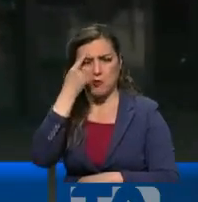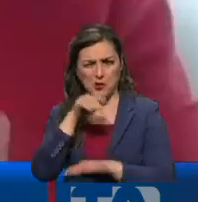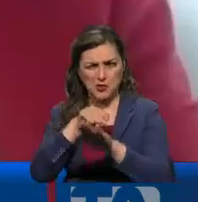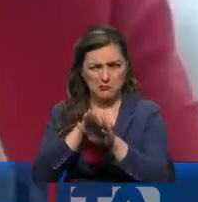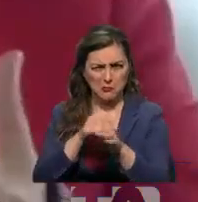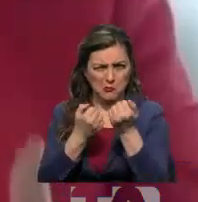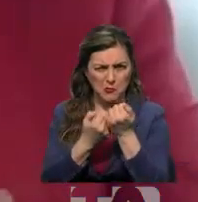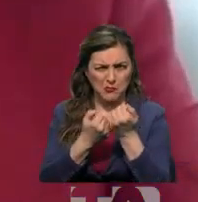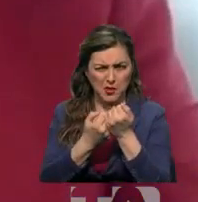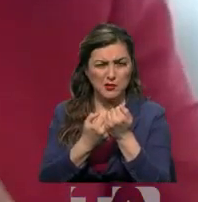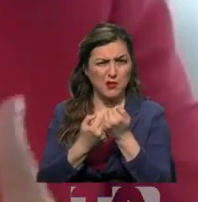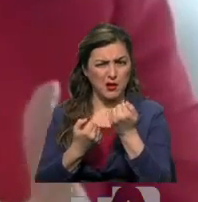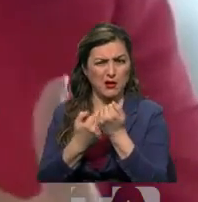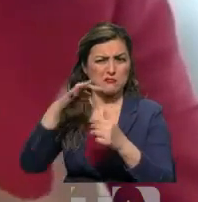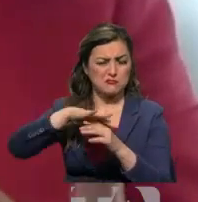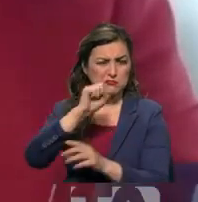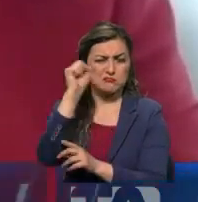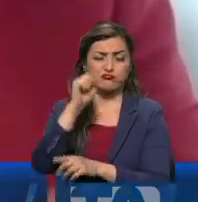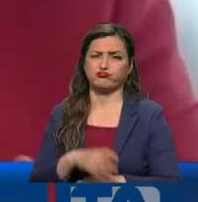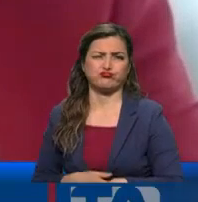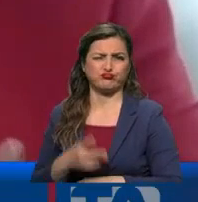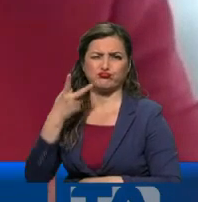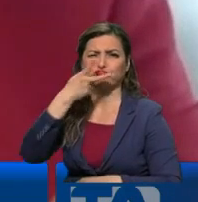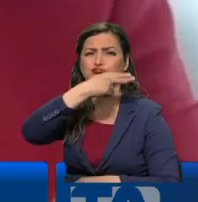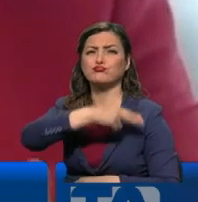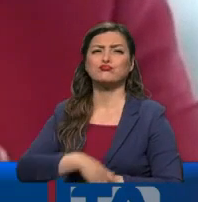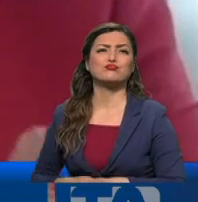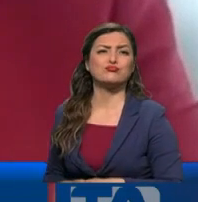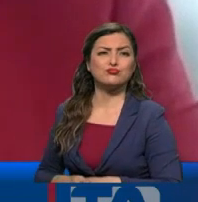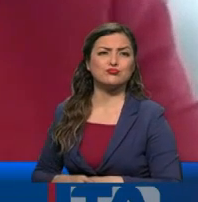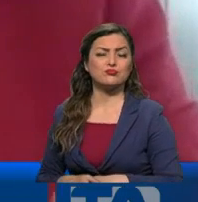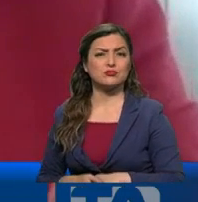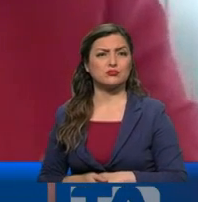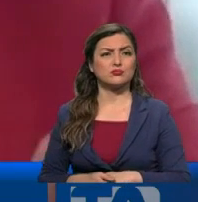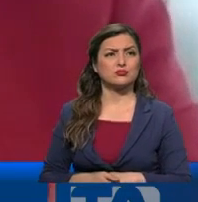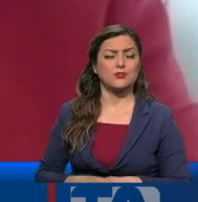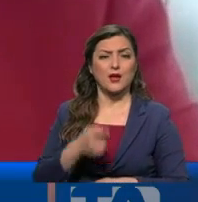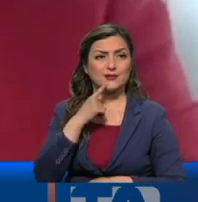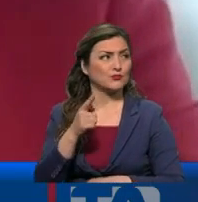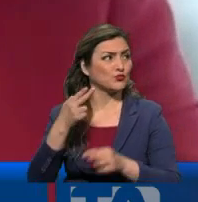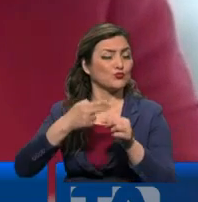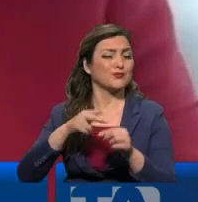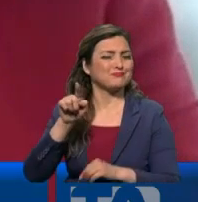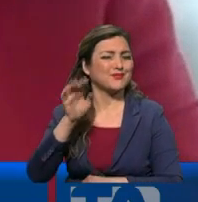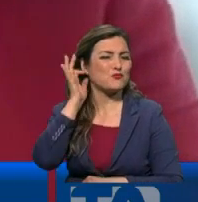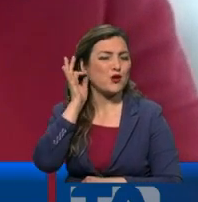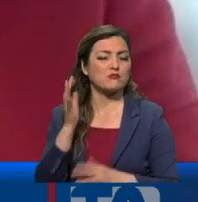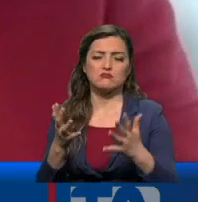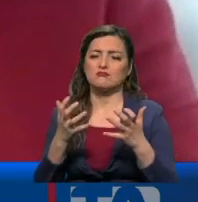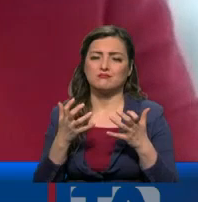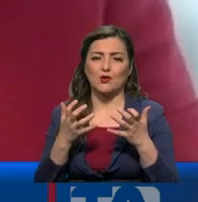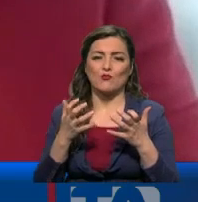rumores. Mucha especulación, tratan de denostar de alguna forma la participación de Analía cuando ella lo único que